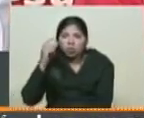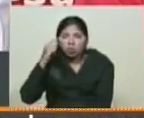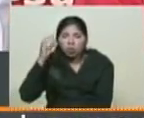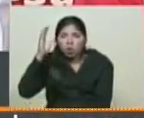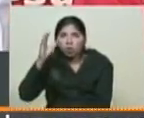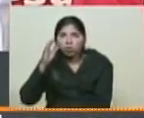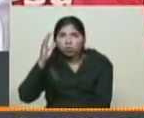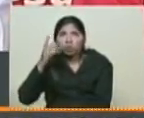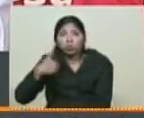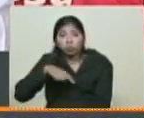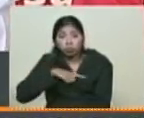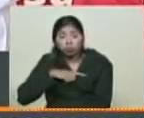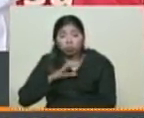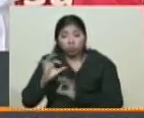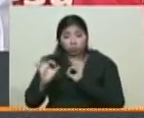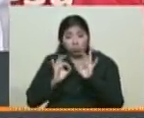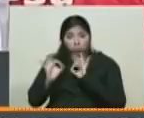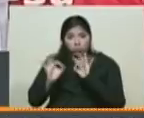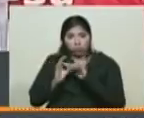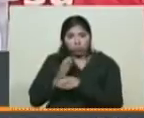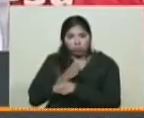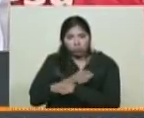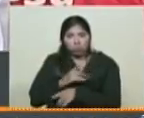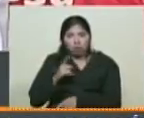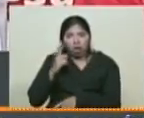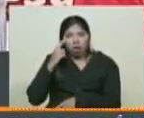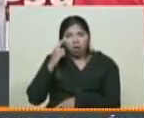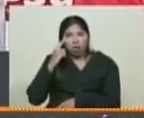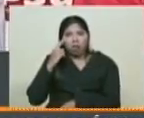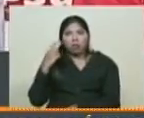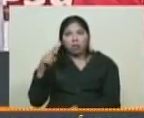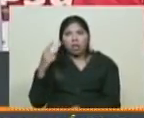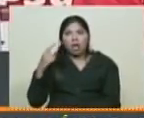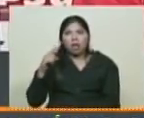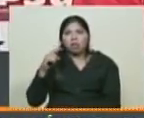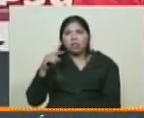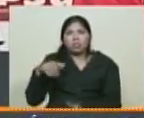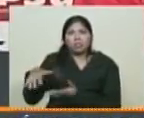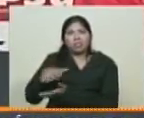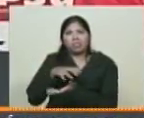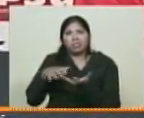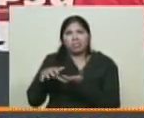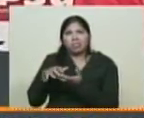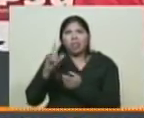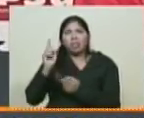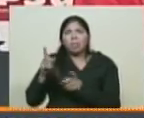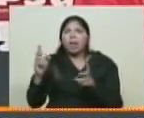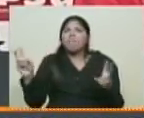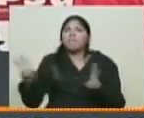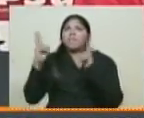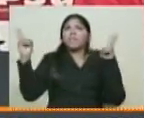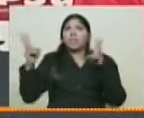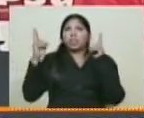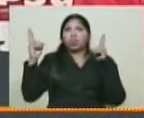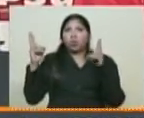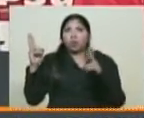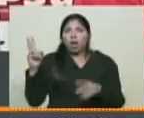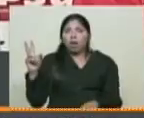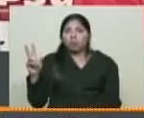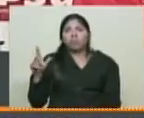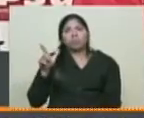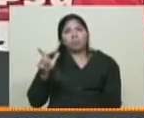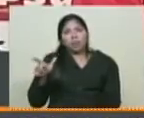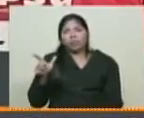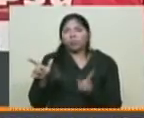nos preparamos para estas nuevas batallas, pero también seguro estamos que estas nuevas victorias, el Partido Socialista Unido de